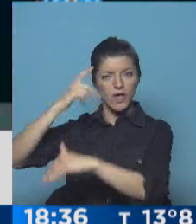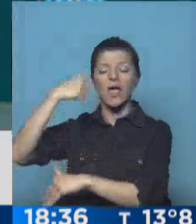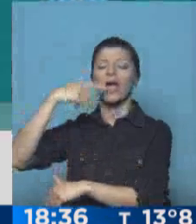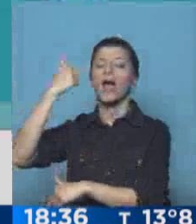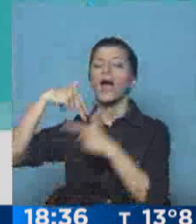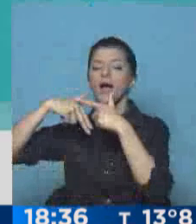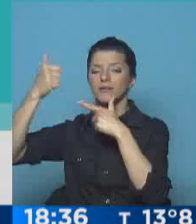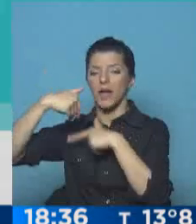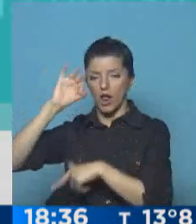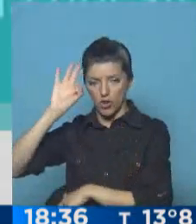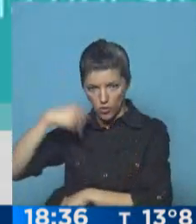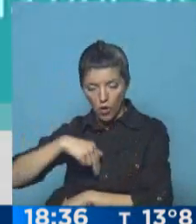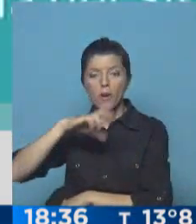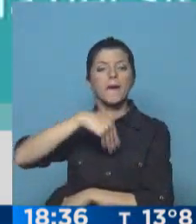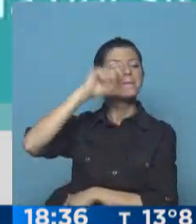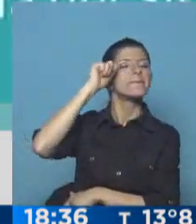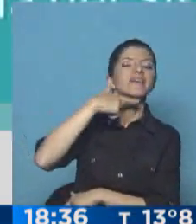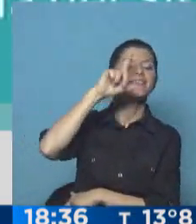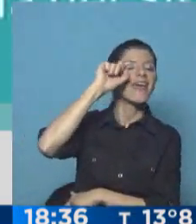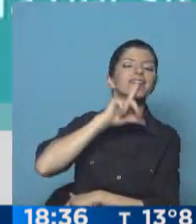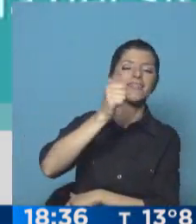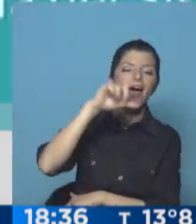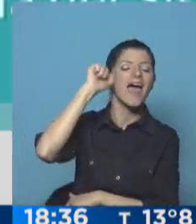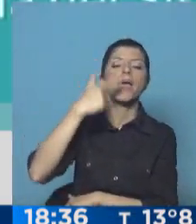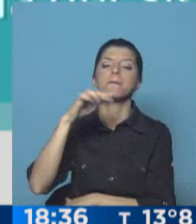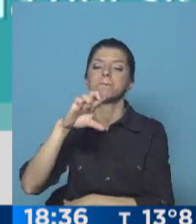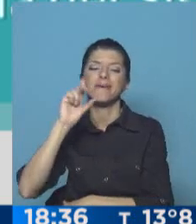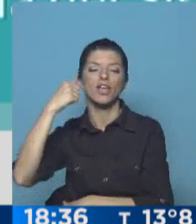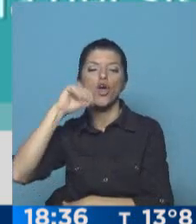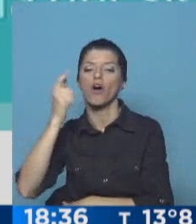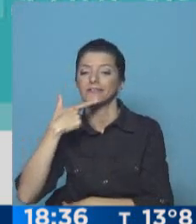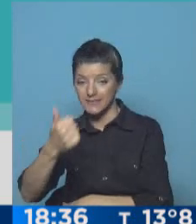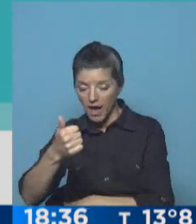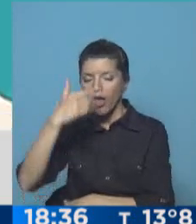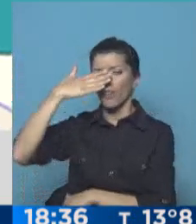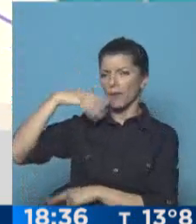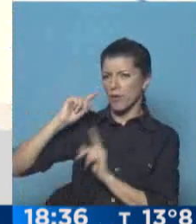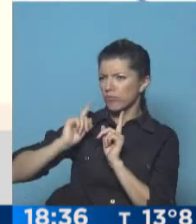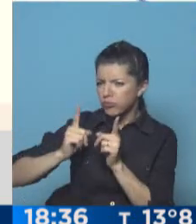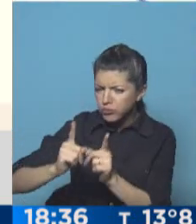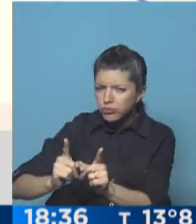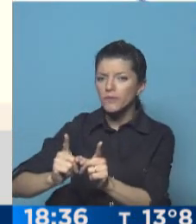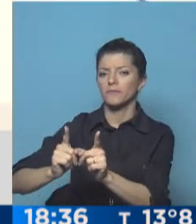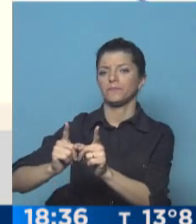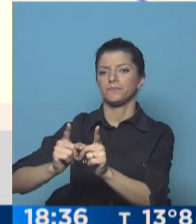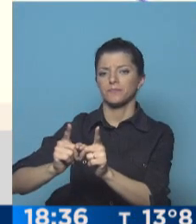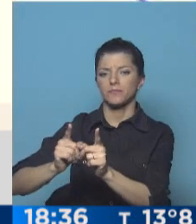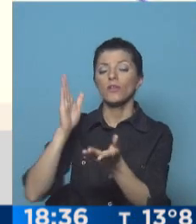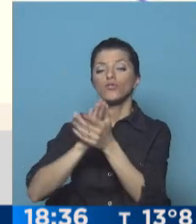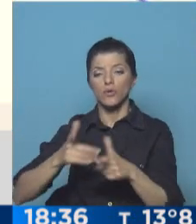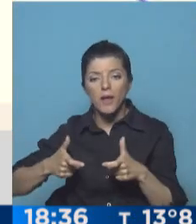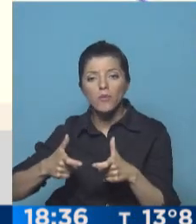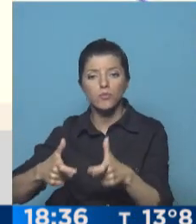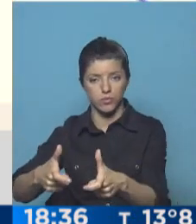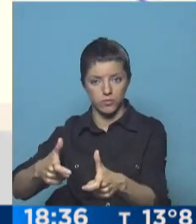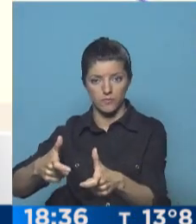Quintar, Meseta Espinosa. Luego seguir como pudimos la obra lanzada del acueducto Lago